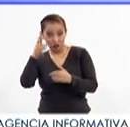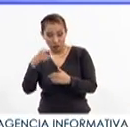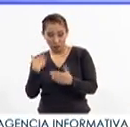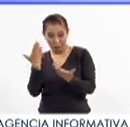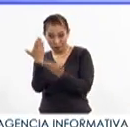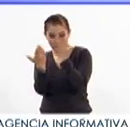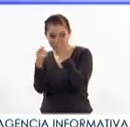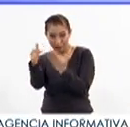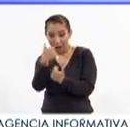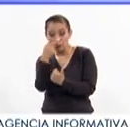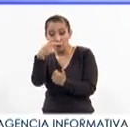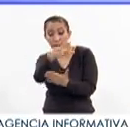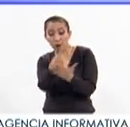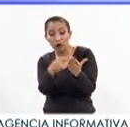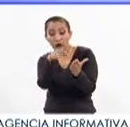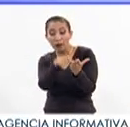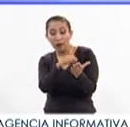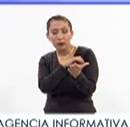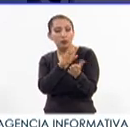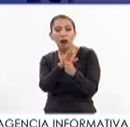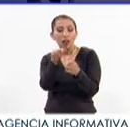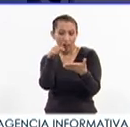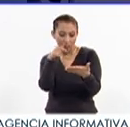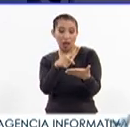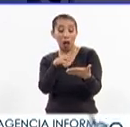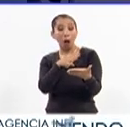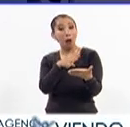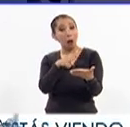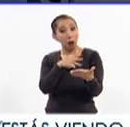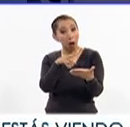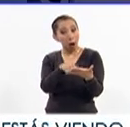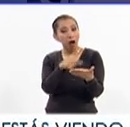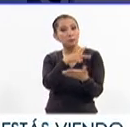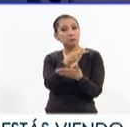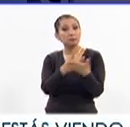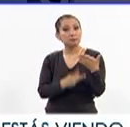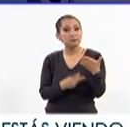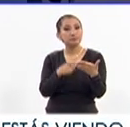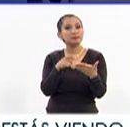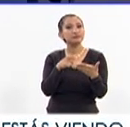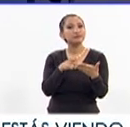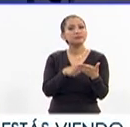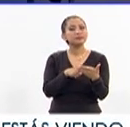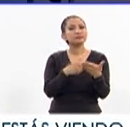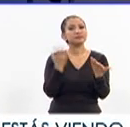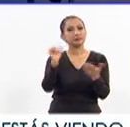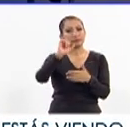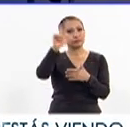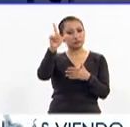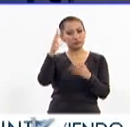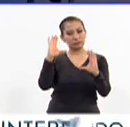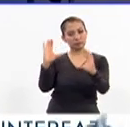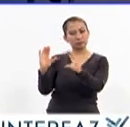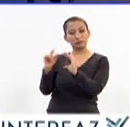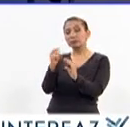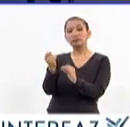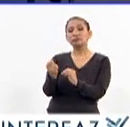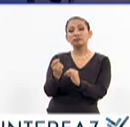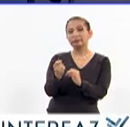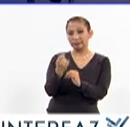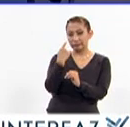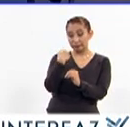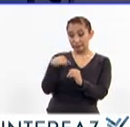que nuestros programas tienen la característica de ser programas profesionalizantes. ¿A qué me